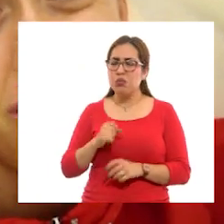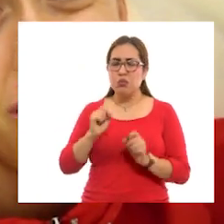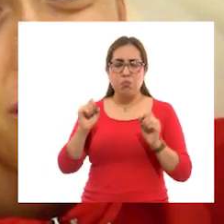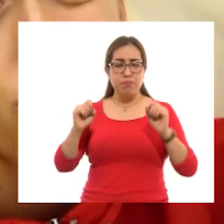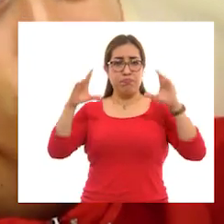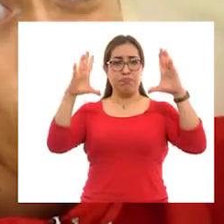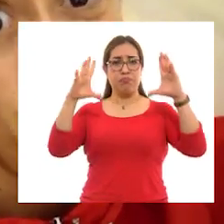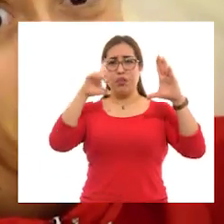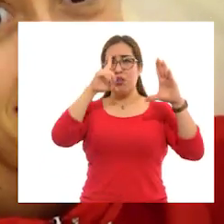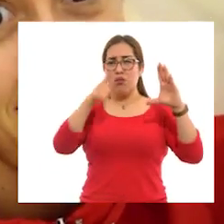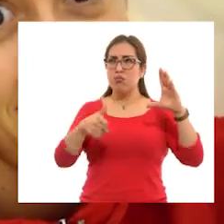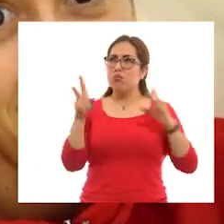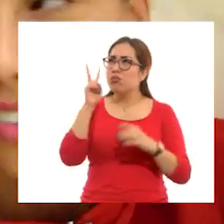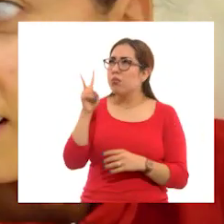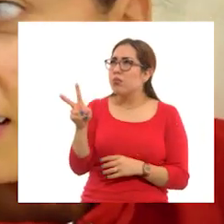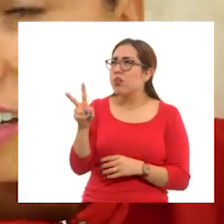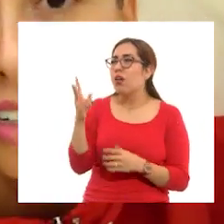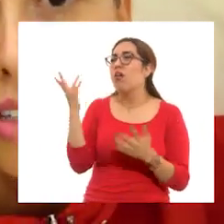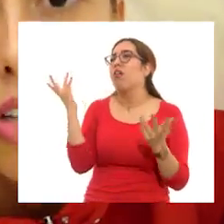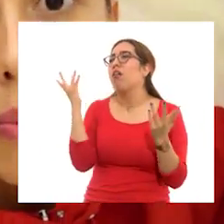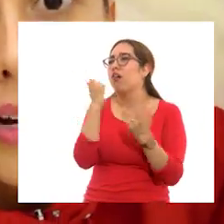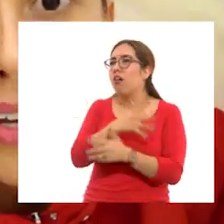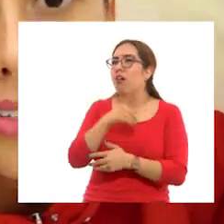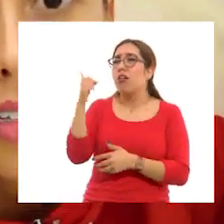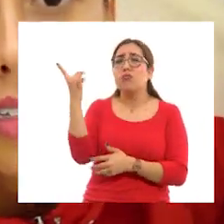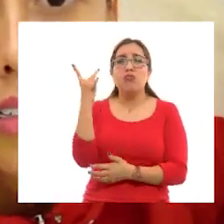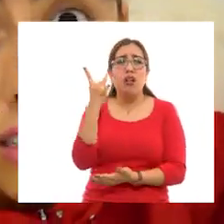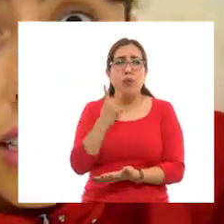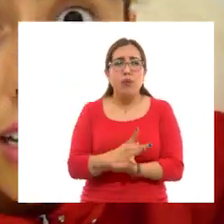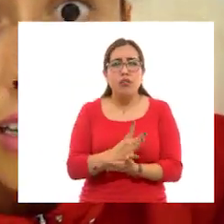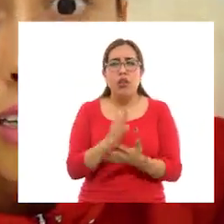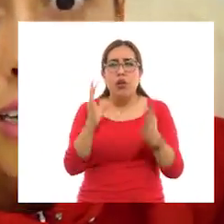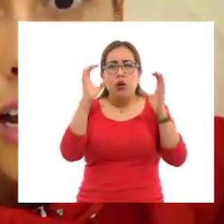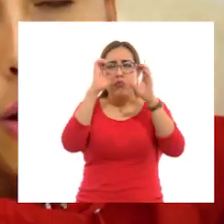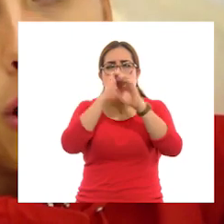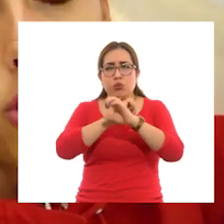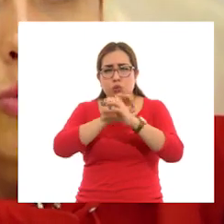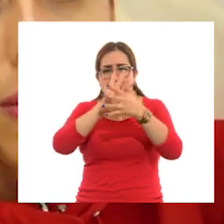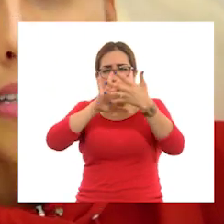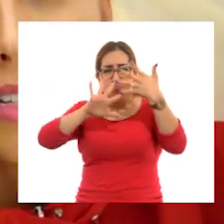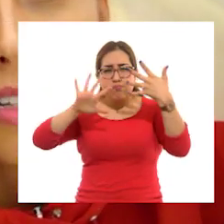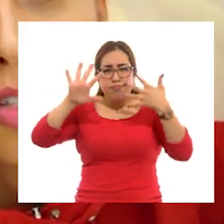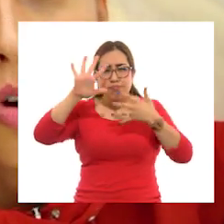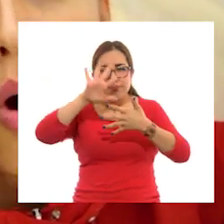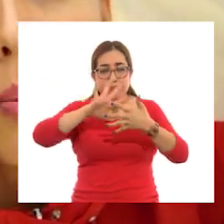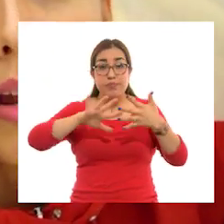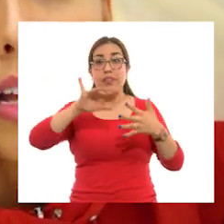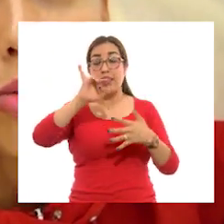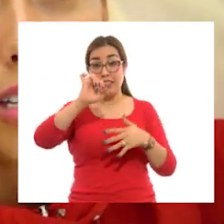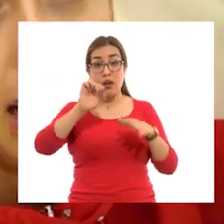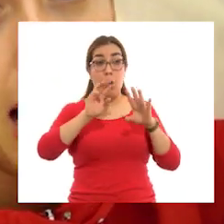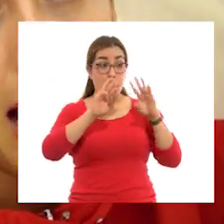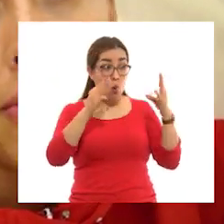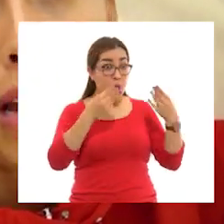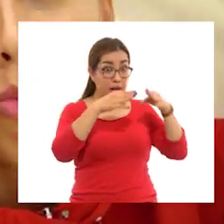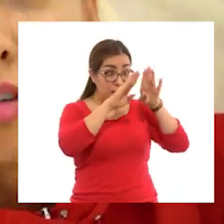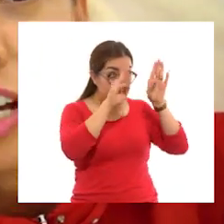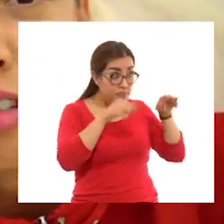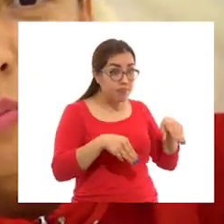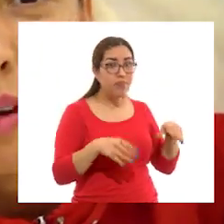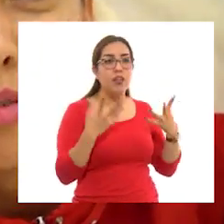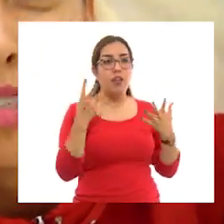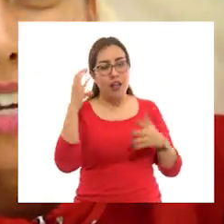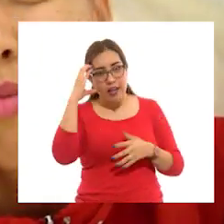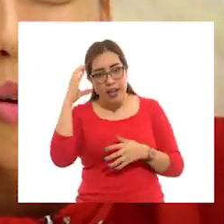sólo sombras. Sólo sombras. ¡Sombras! ¡Sí! Los muebles hacen sombras, nuestra cama,